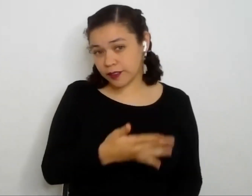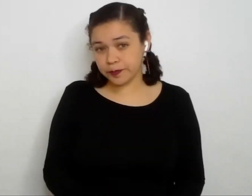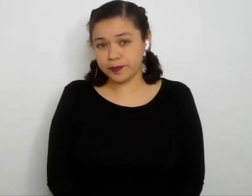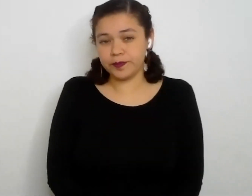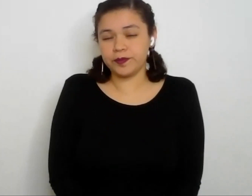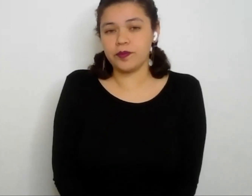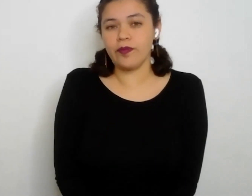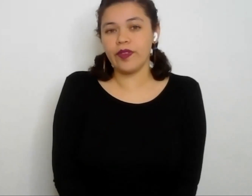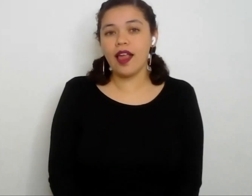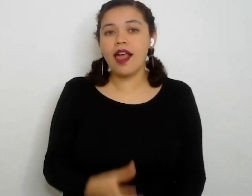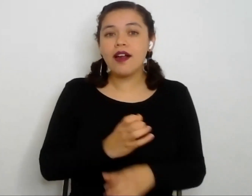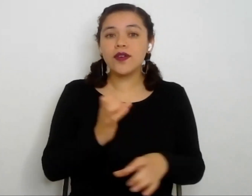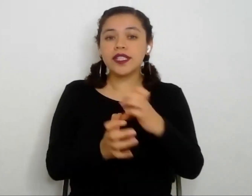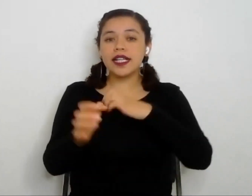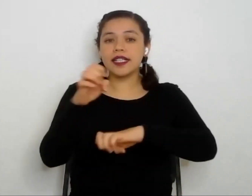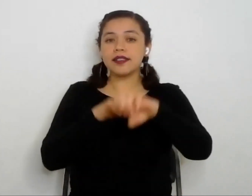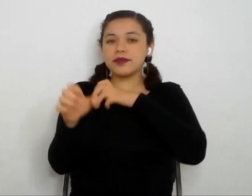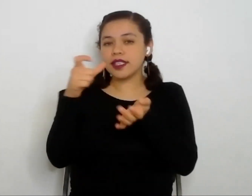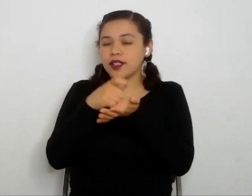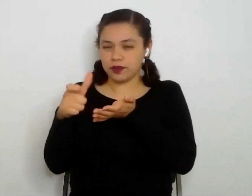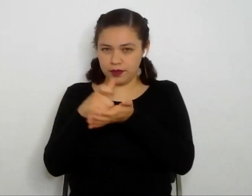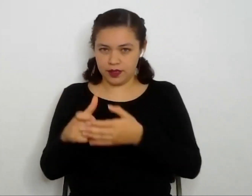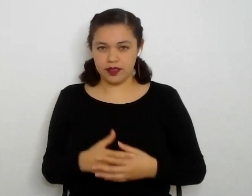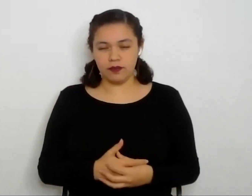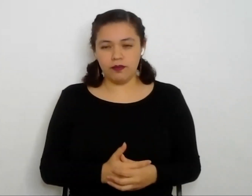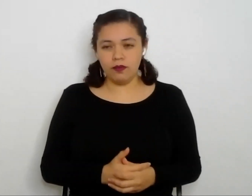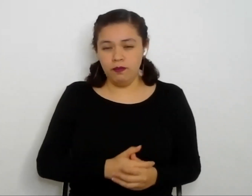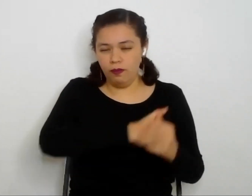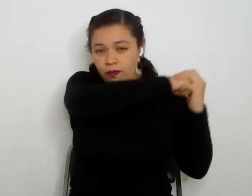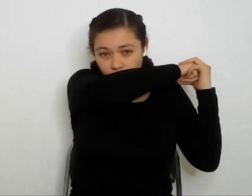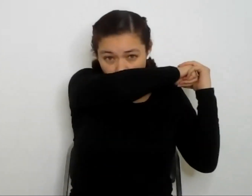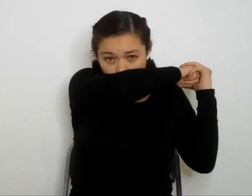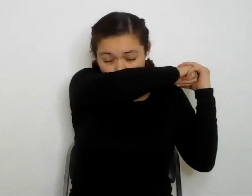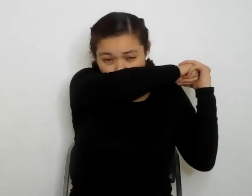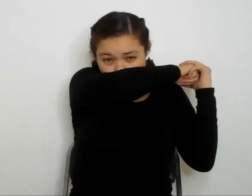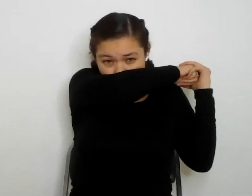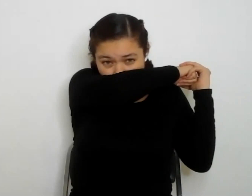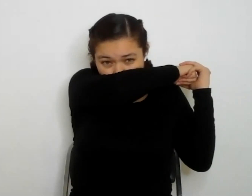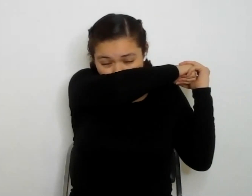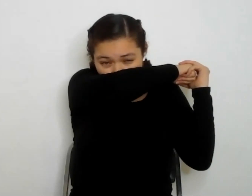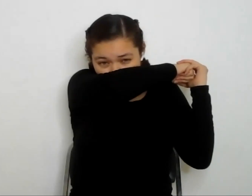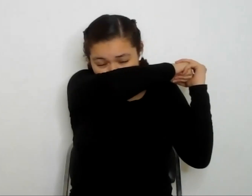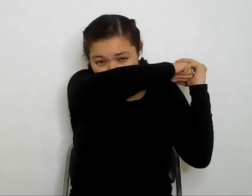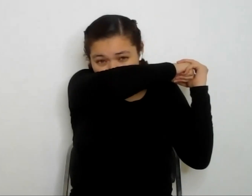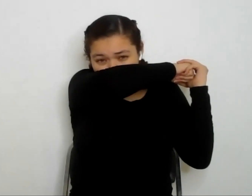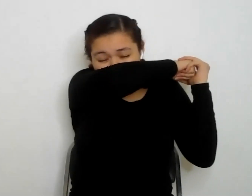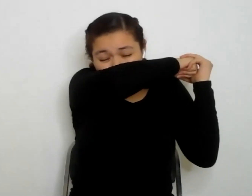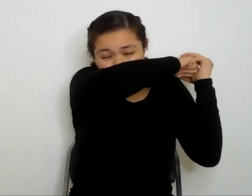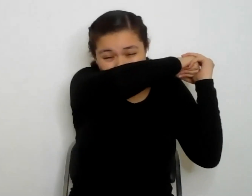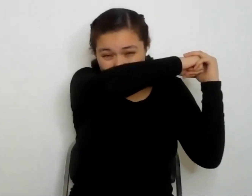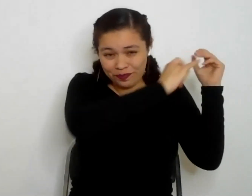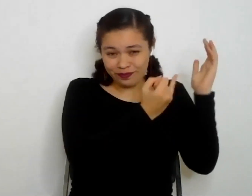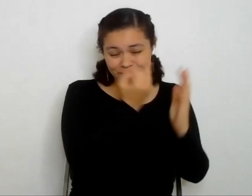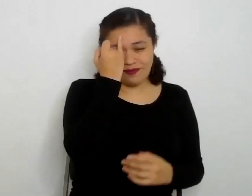está comprando, la empresa que está comprando, ¿no? Porque si se va uno con la idea de que ha subido el último año o que se bajó